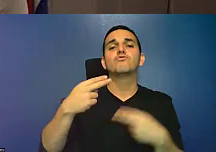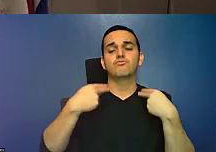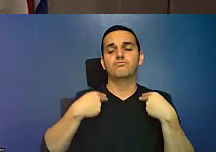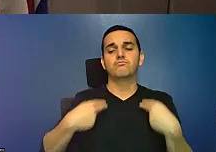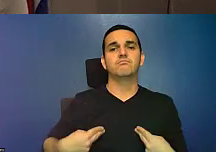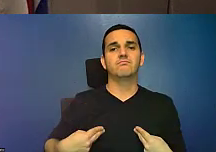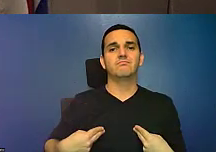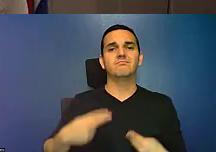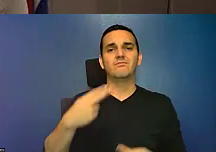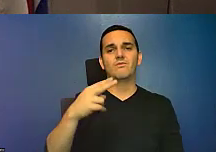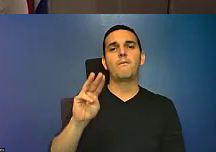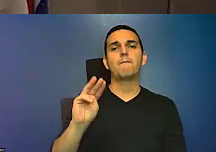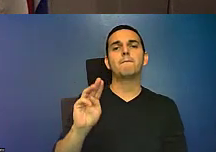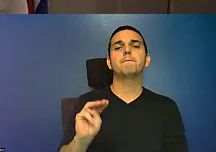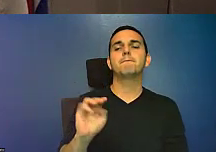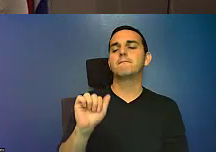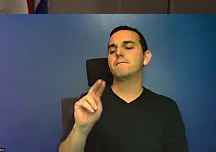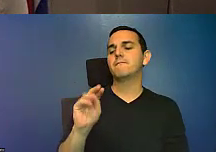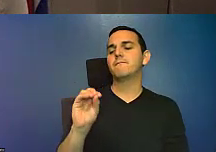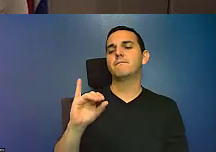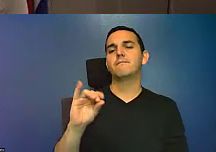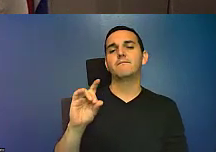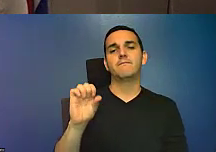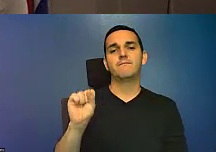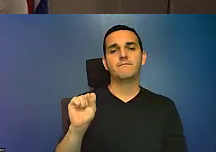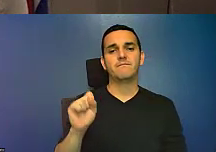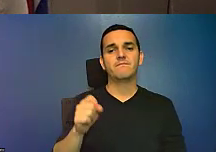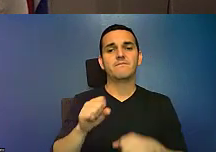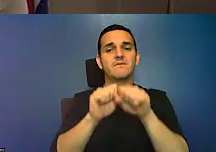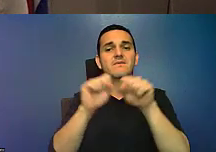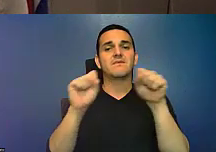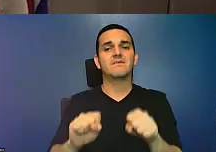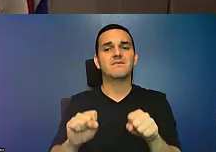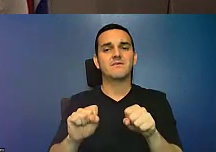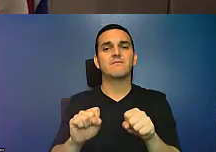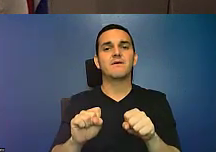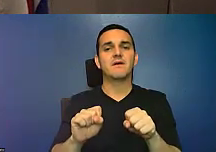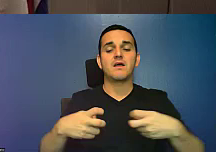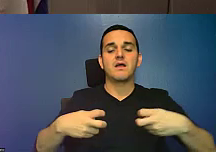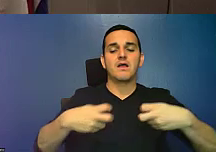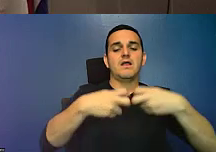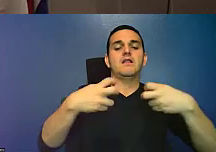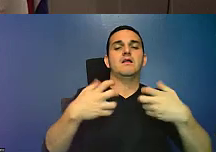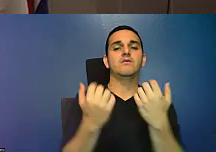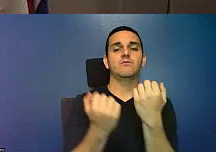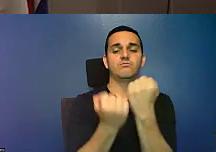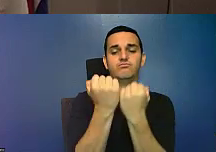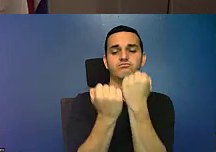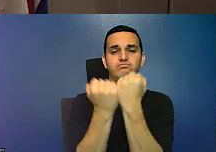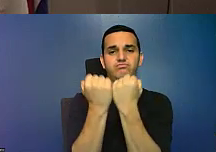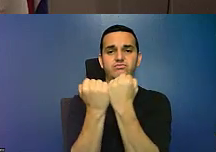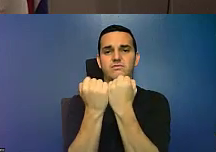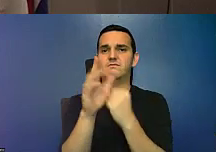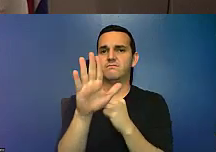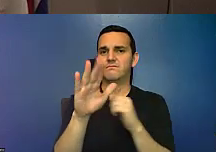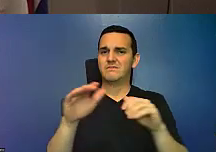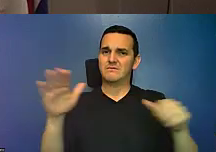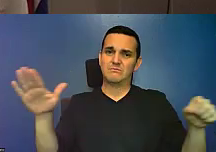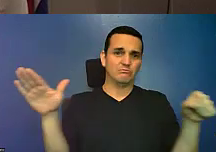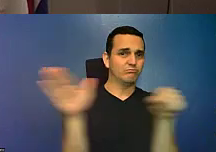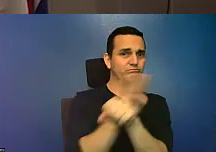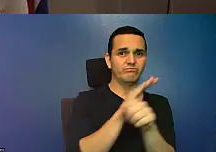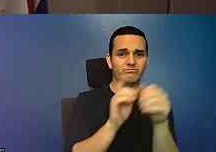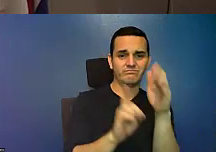La parte de sistemas microelectromecánicos es un área que no está completamente desarrollada, tampoco se consigue a